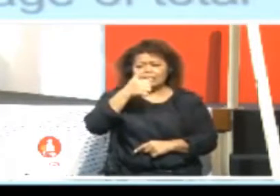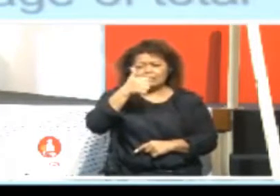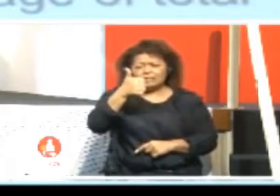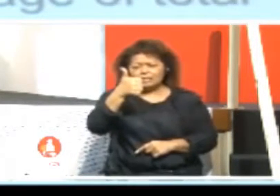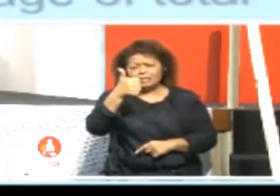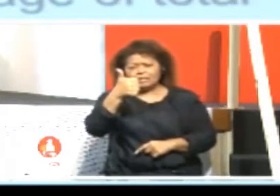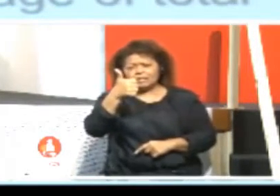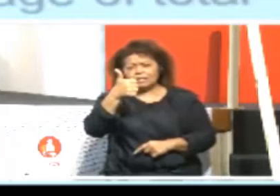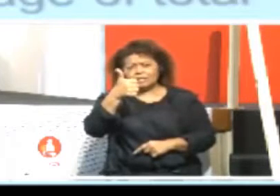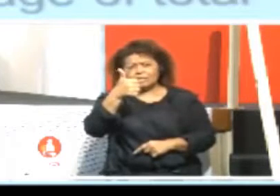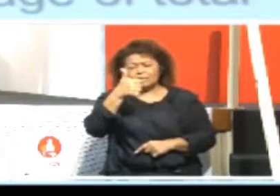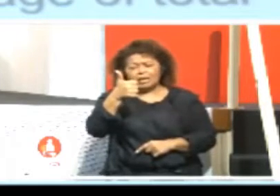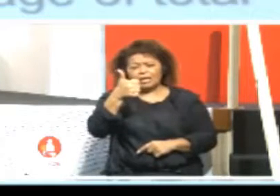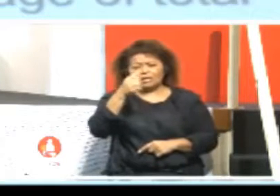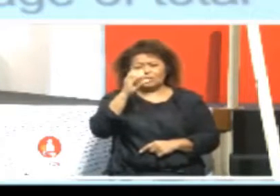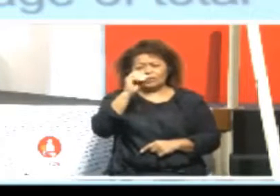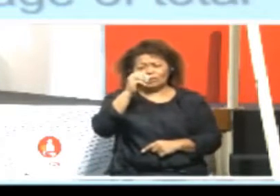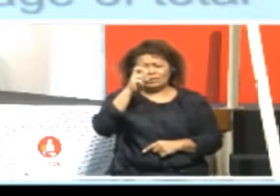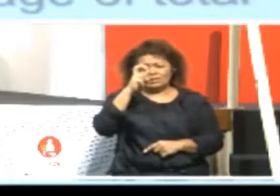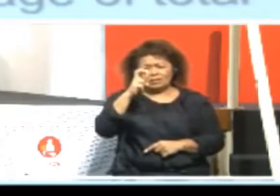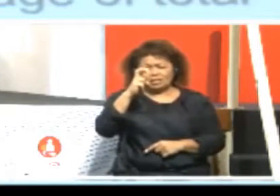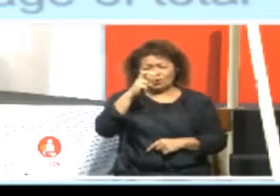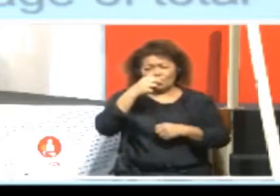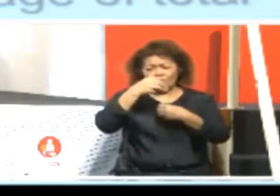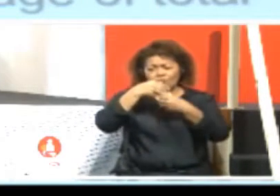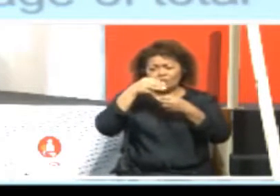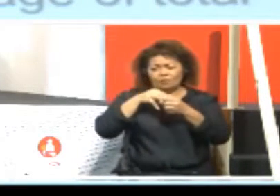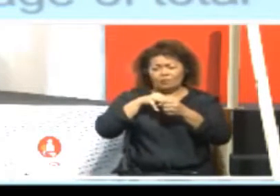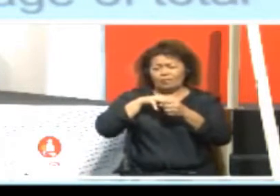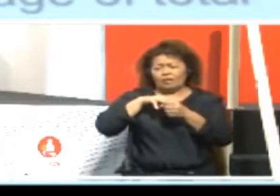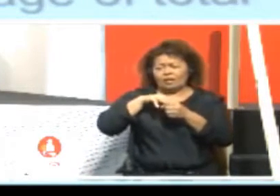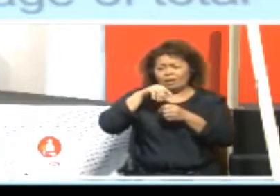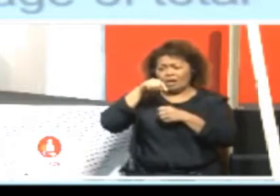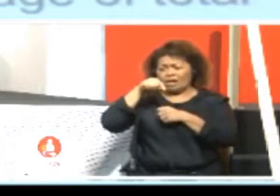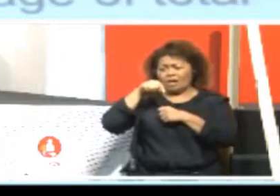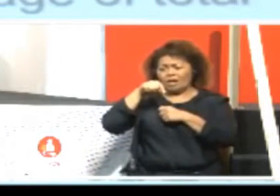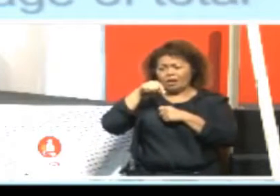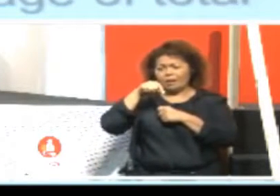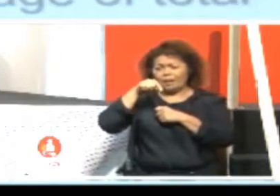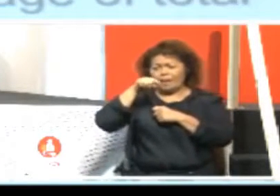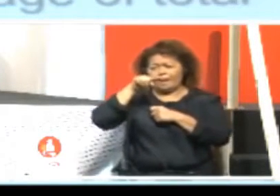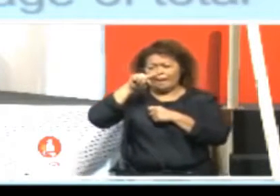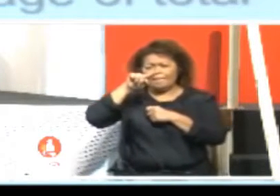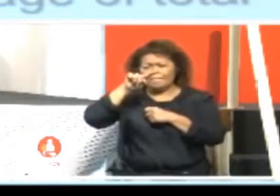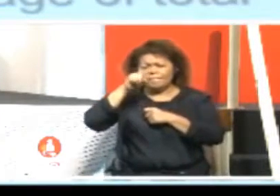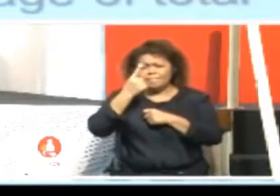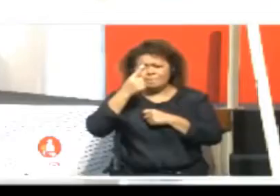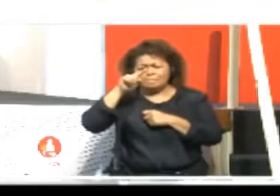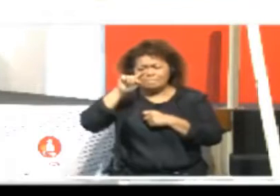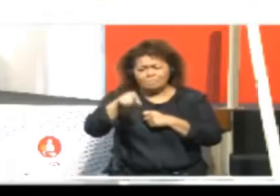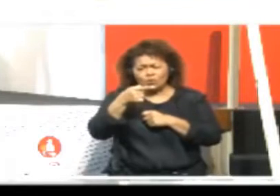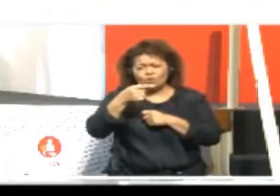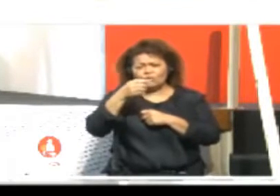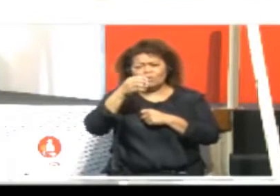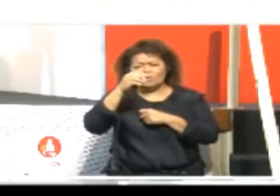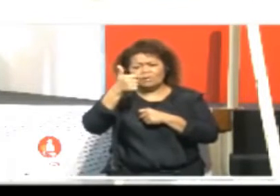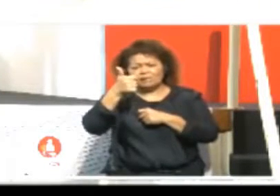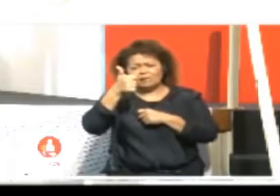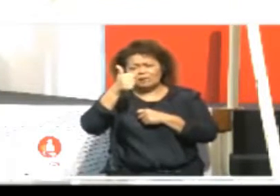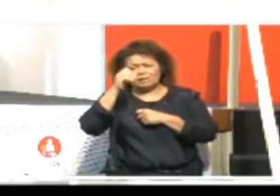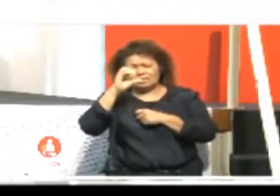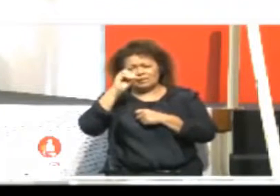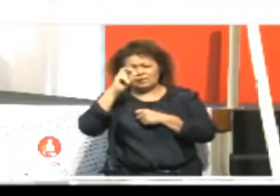analizamos 905 municipalidades, a ver cuáles son los factores que influyen en la recolección de impuesto predial en